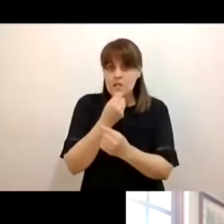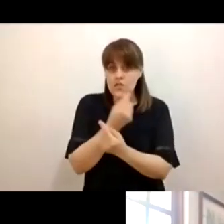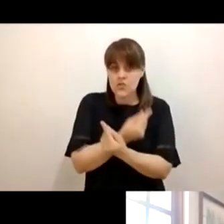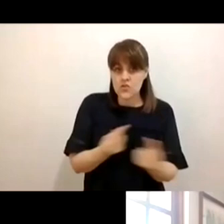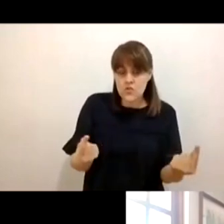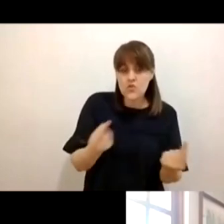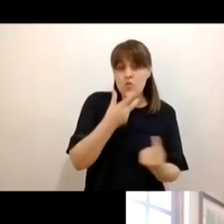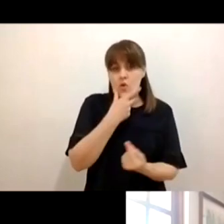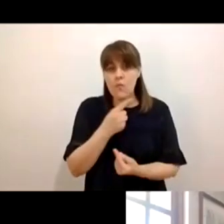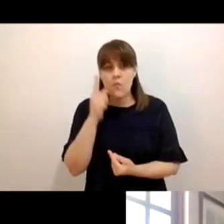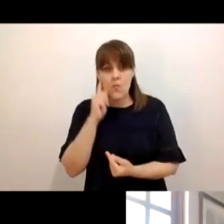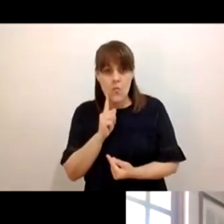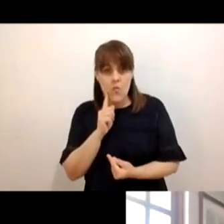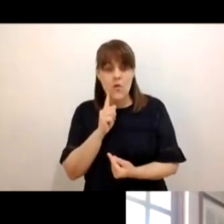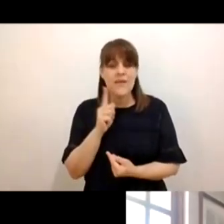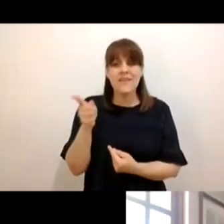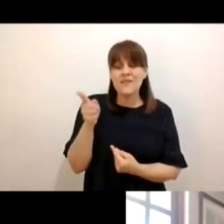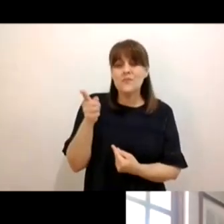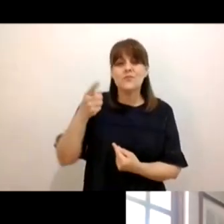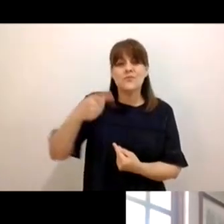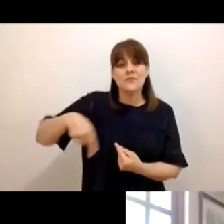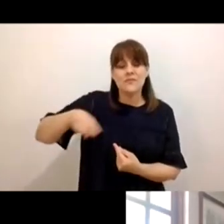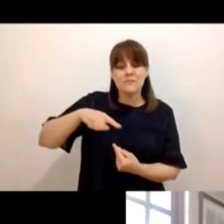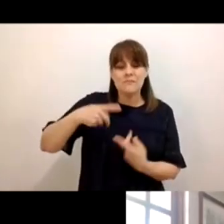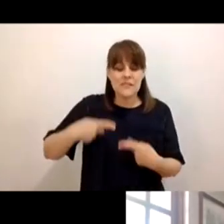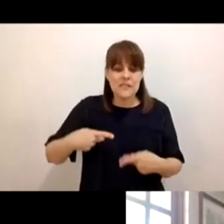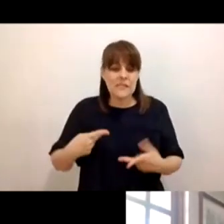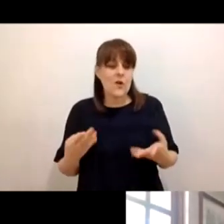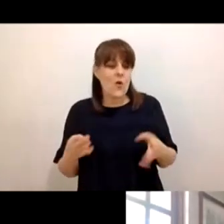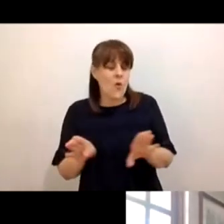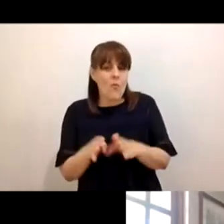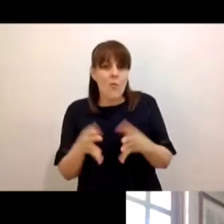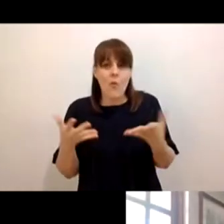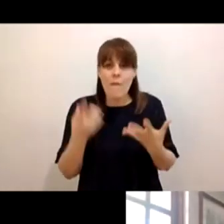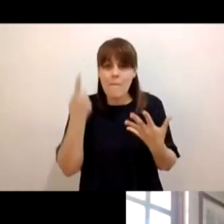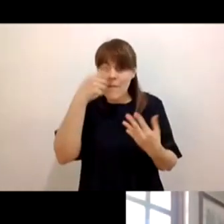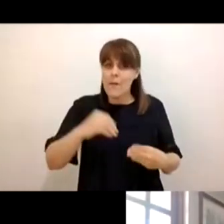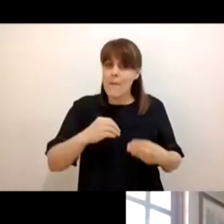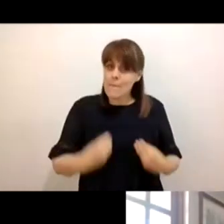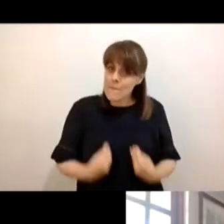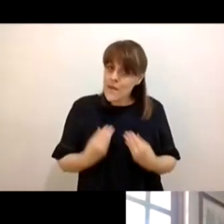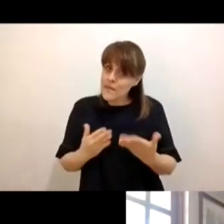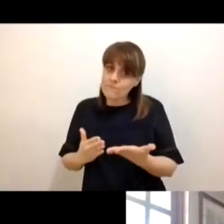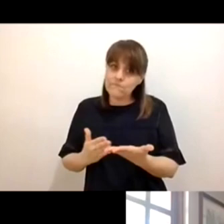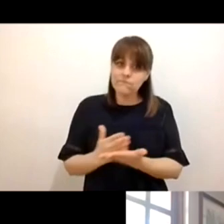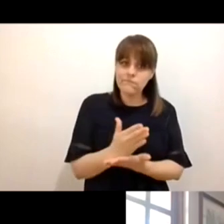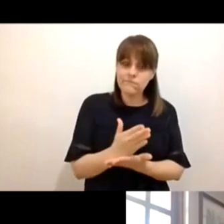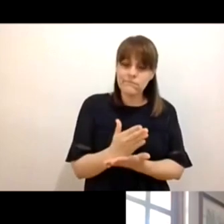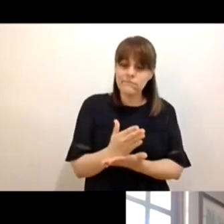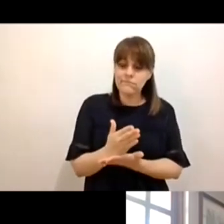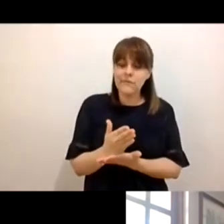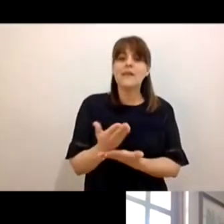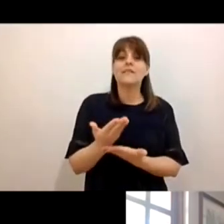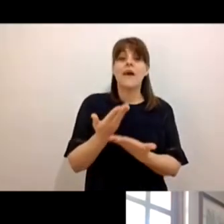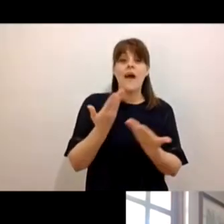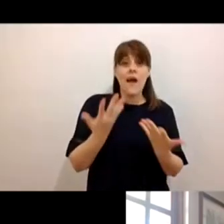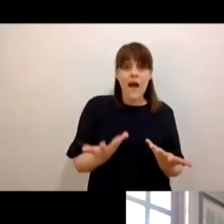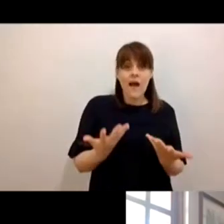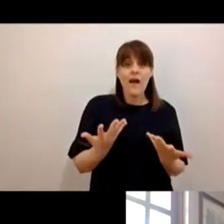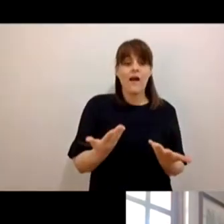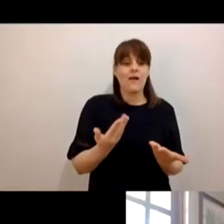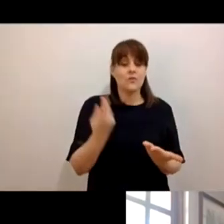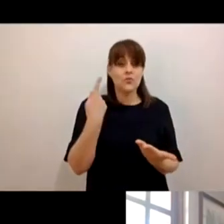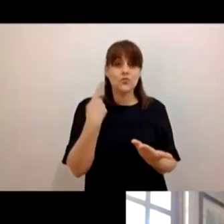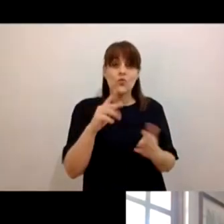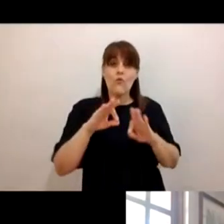tiempo que están buscando cómo sobrevivir hacen que los tipos de crianza o las formas de ejercer la crianza